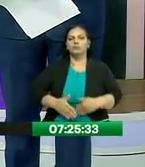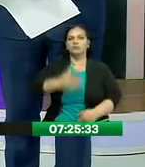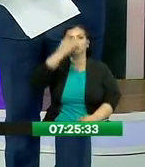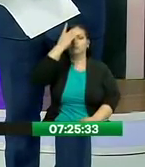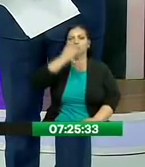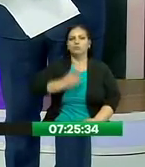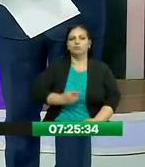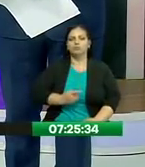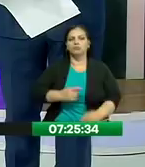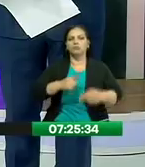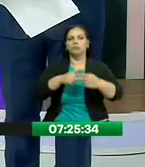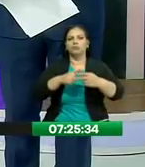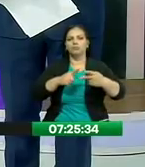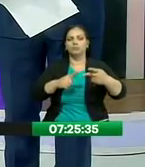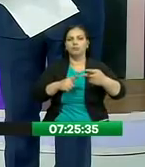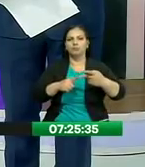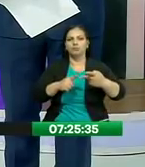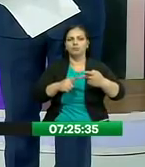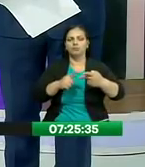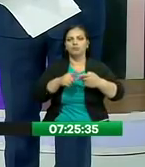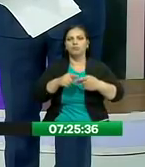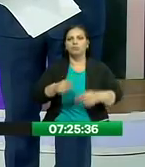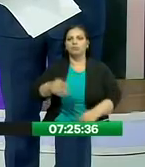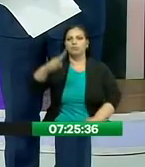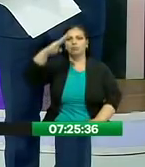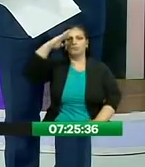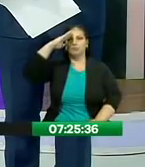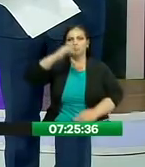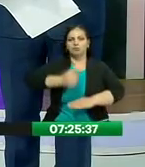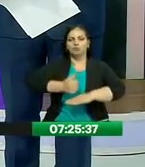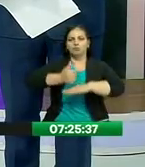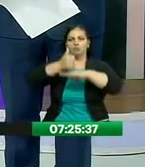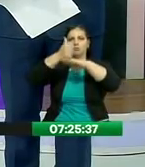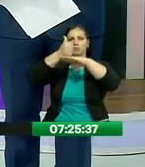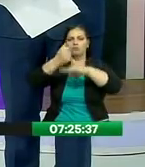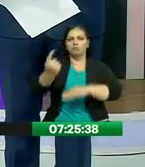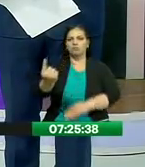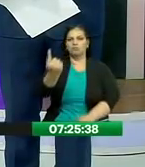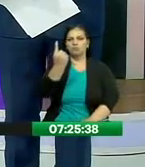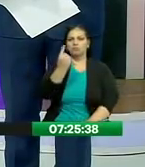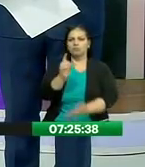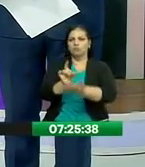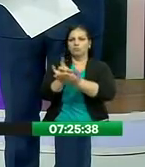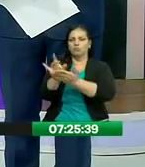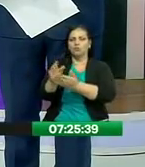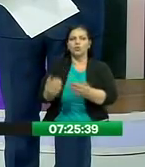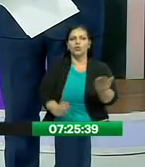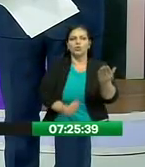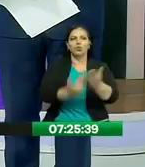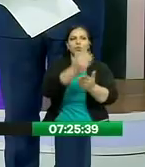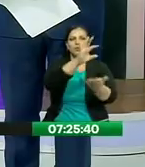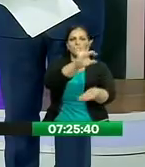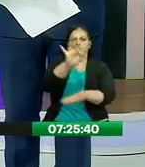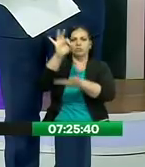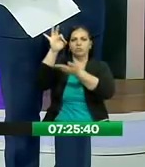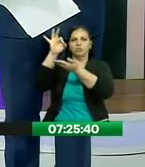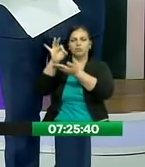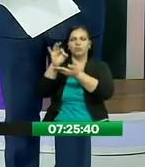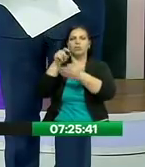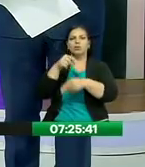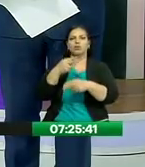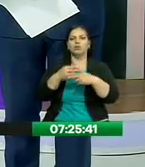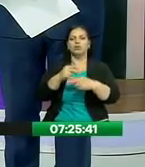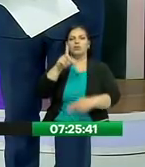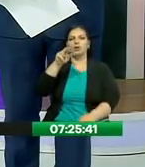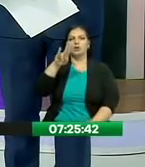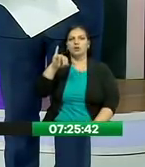cúpula militar, nombrando así al nuevo jefe del Comando Conjunto de las Fuerzas Armadas, general Luis Lara, y también al